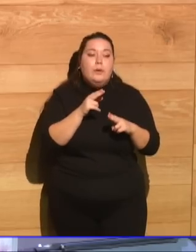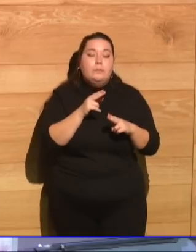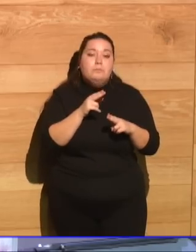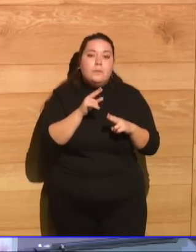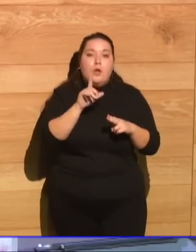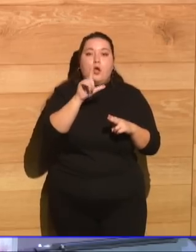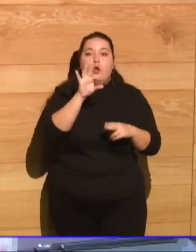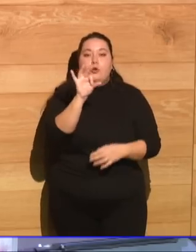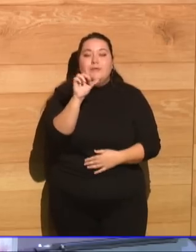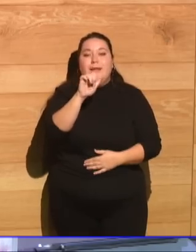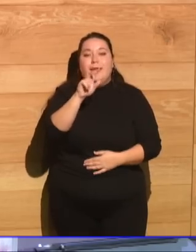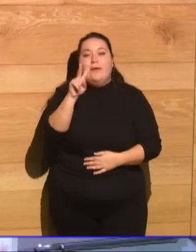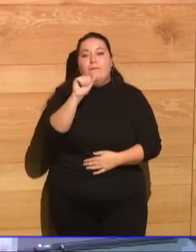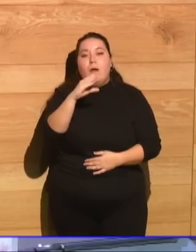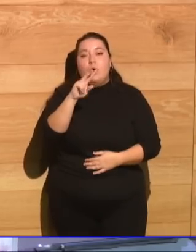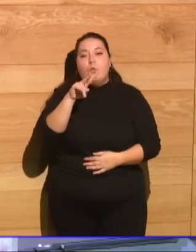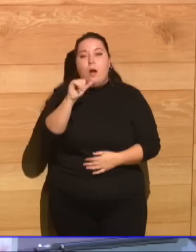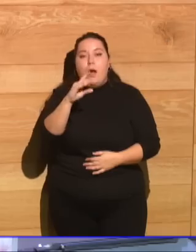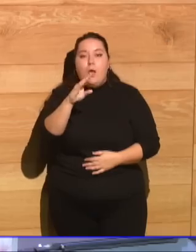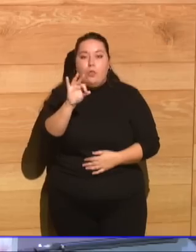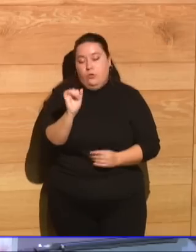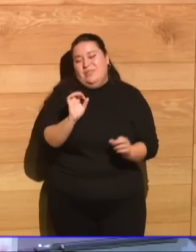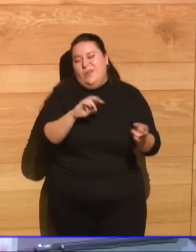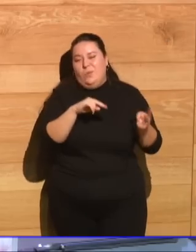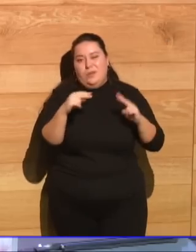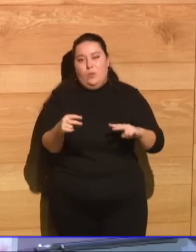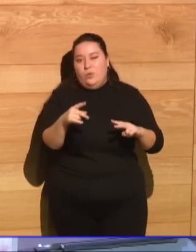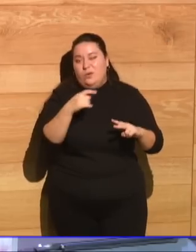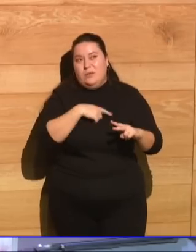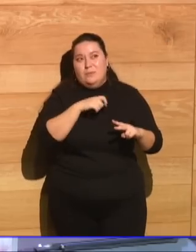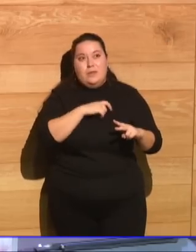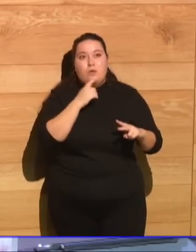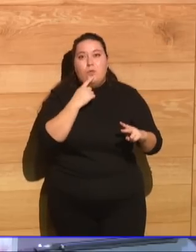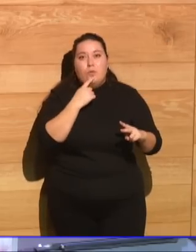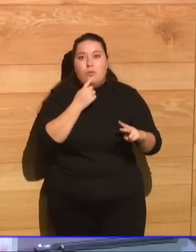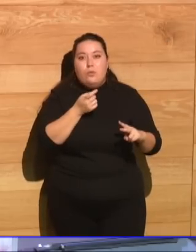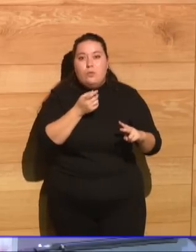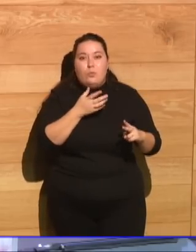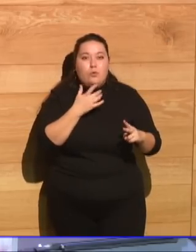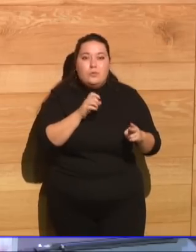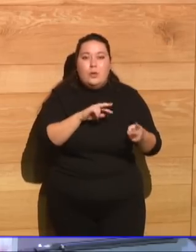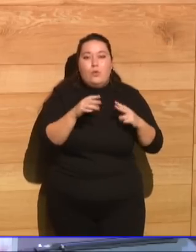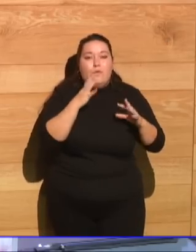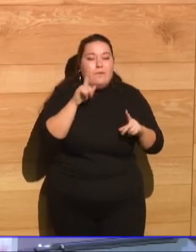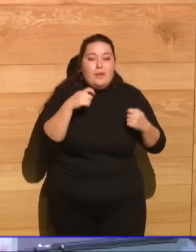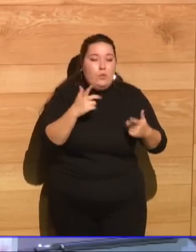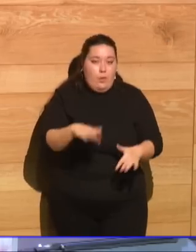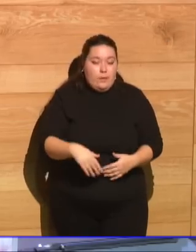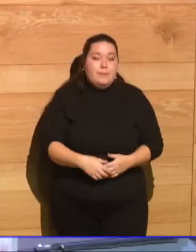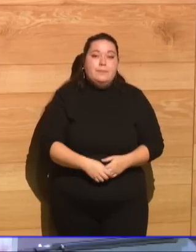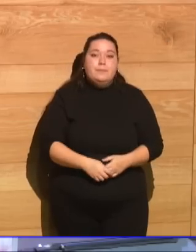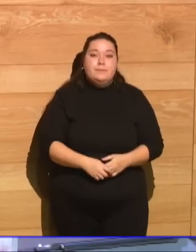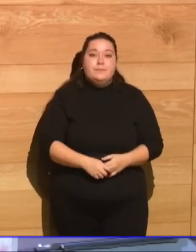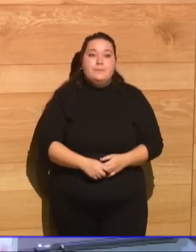la he visto, pero creo que era, o al menos la traducción, creo que no se ha visto en España y por lo tanto no tendrá traducción oficial.